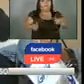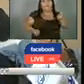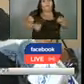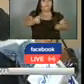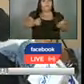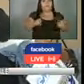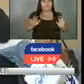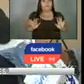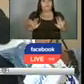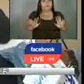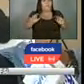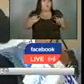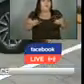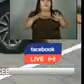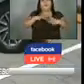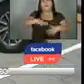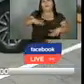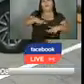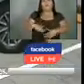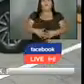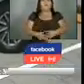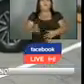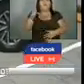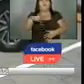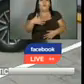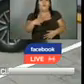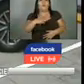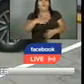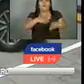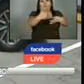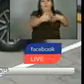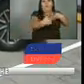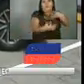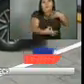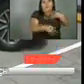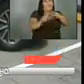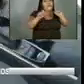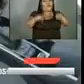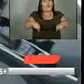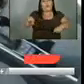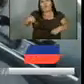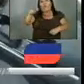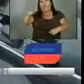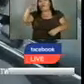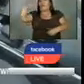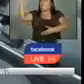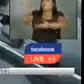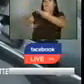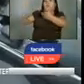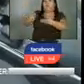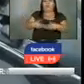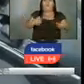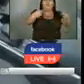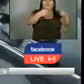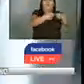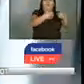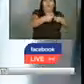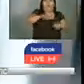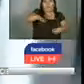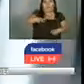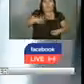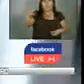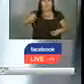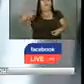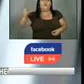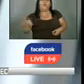salir con tranquilidad. Actualmente, la ley prohíbe la importación de vehículos eléctricos o híbridos usados con